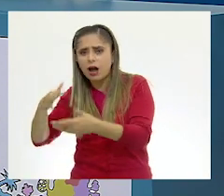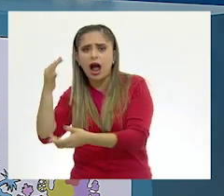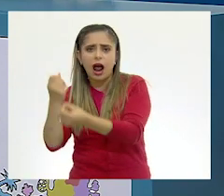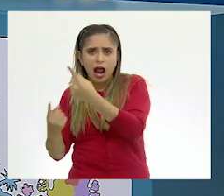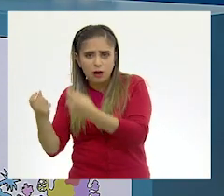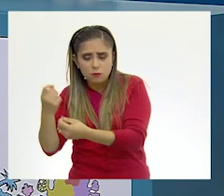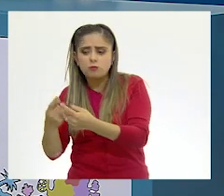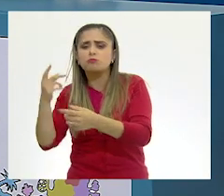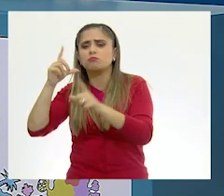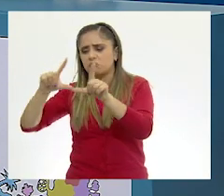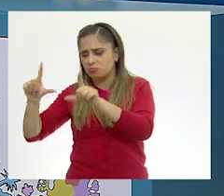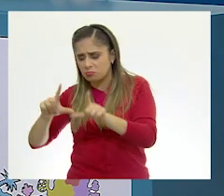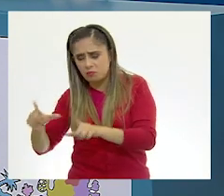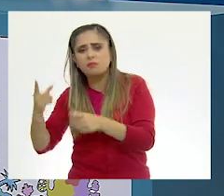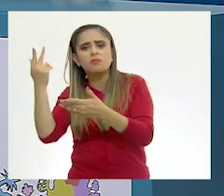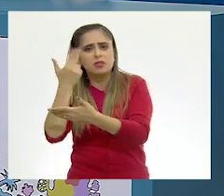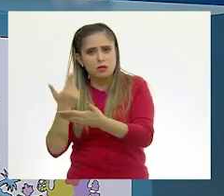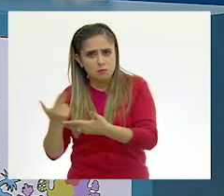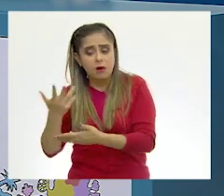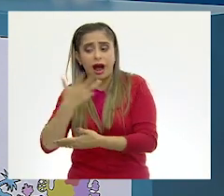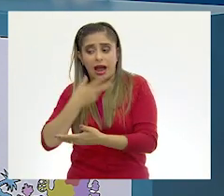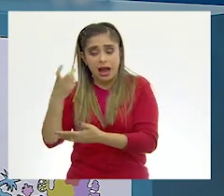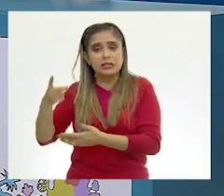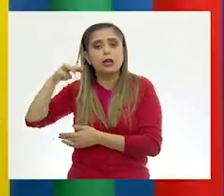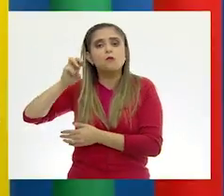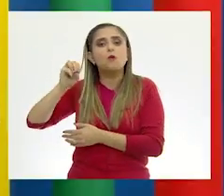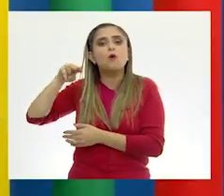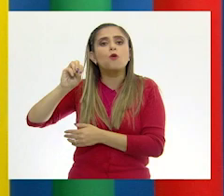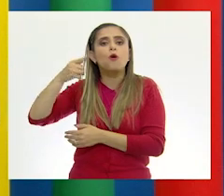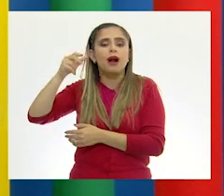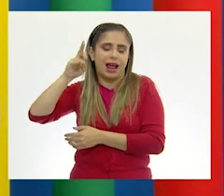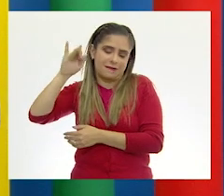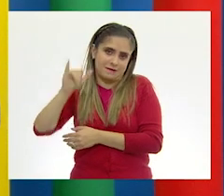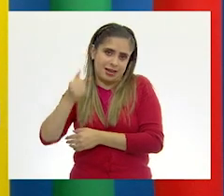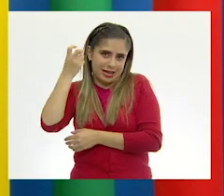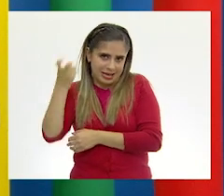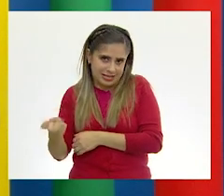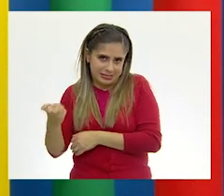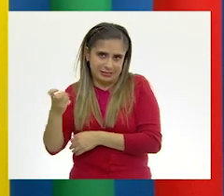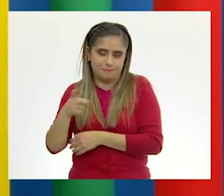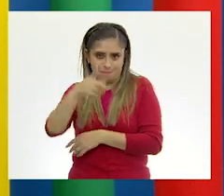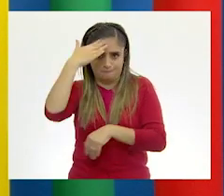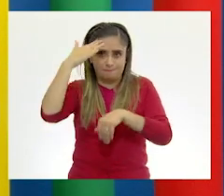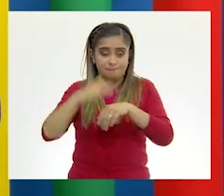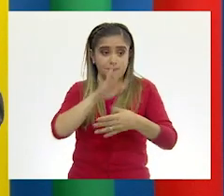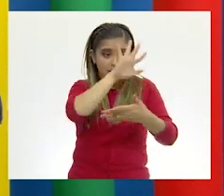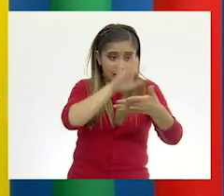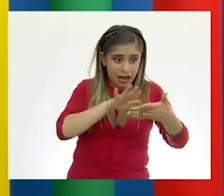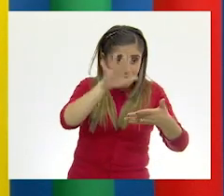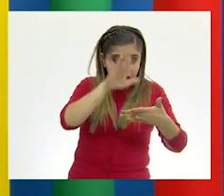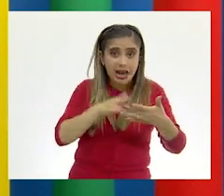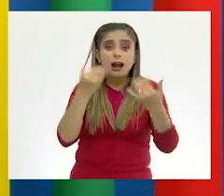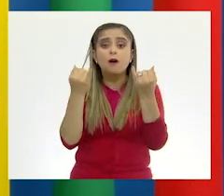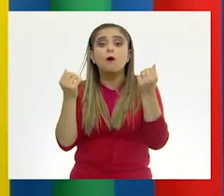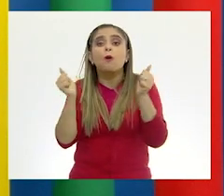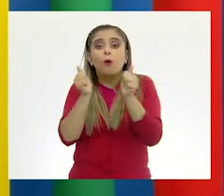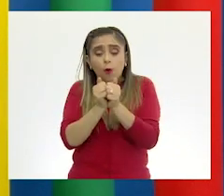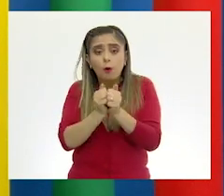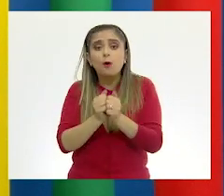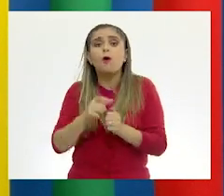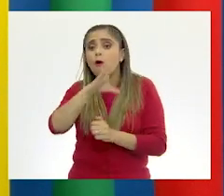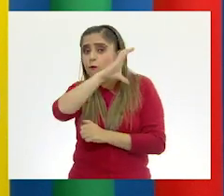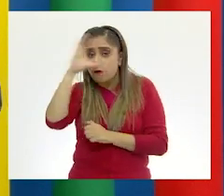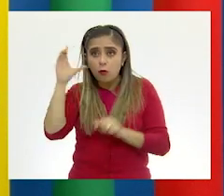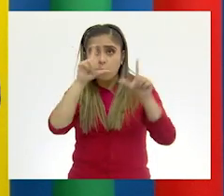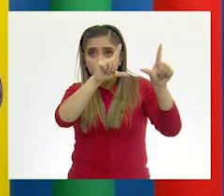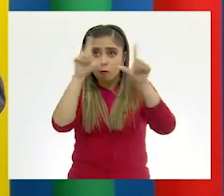y tiene ilustraciones. Es una monografía, así tiene todo eso. Entendido. Ahora creo que puedo reconocer una